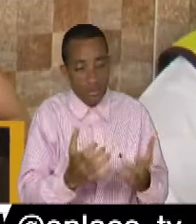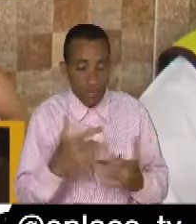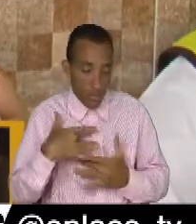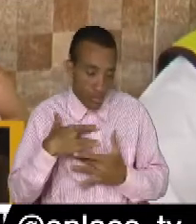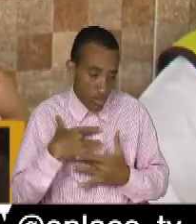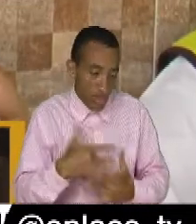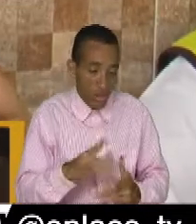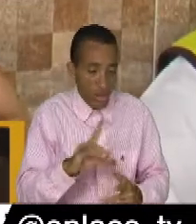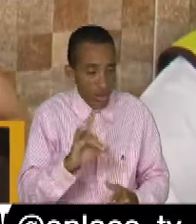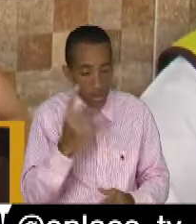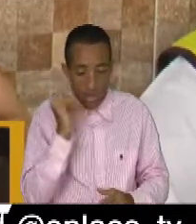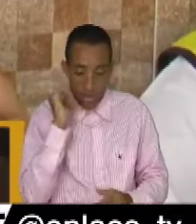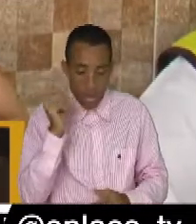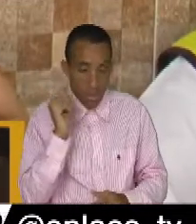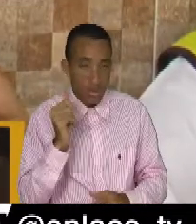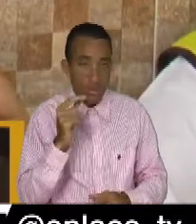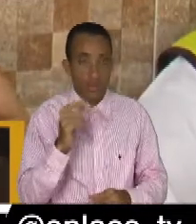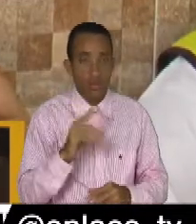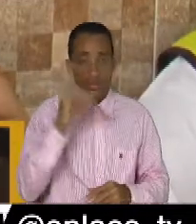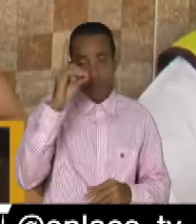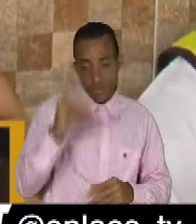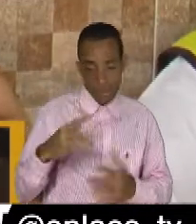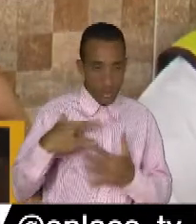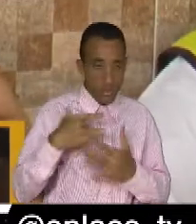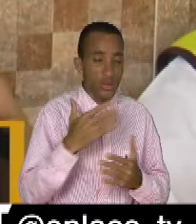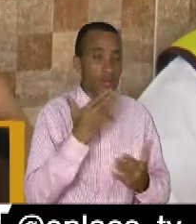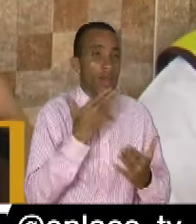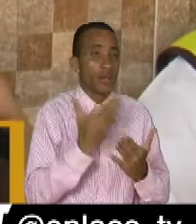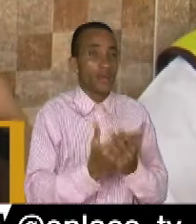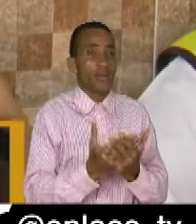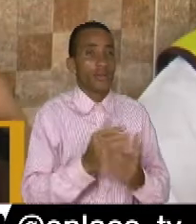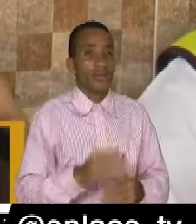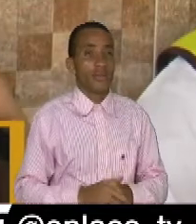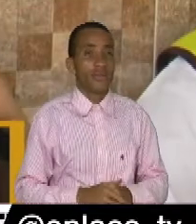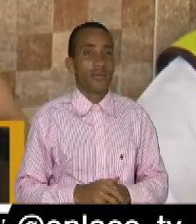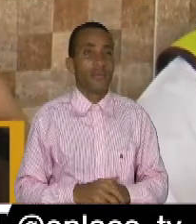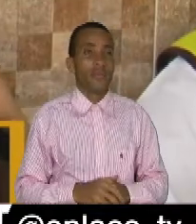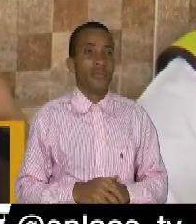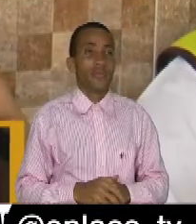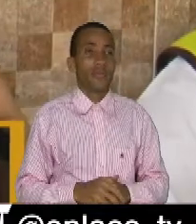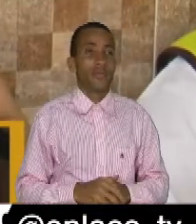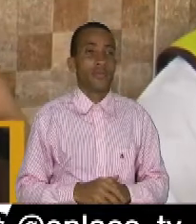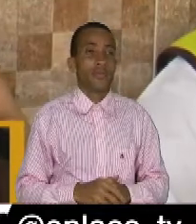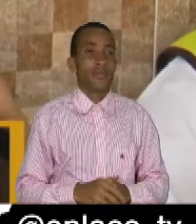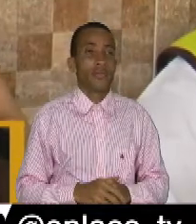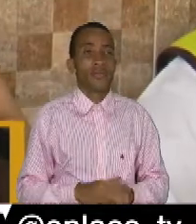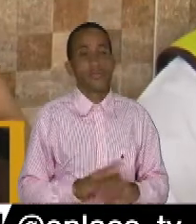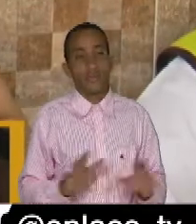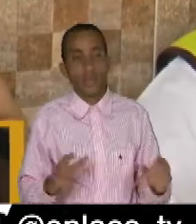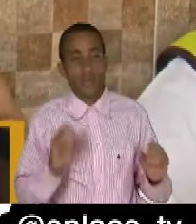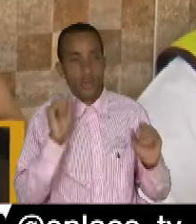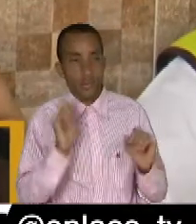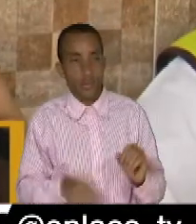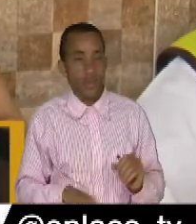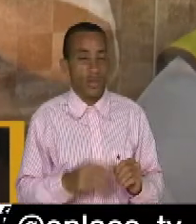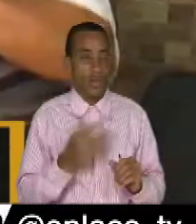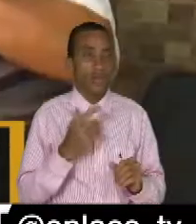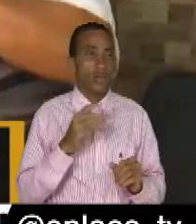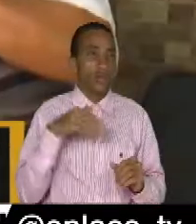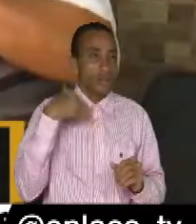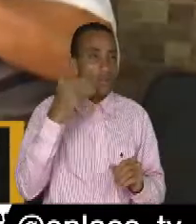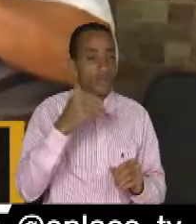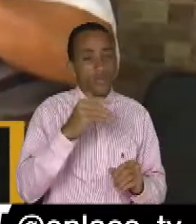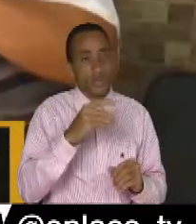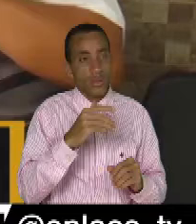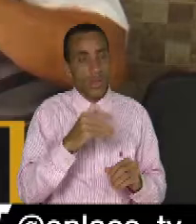corazones, se los agradezco mucho y en realidad pues poder sacar este tratamiento adelante.